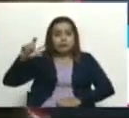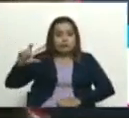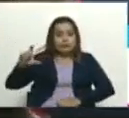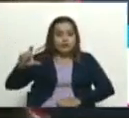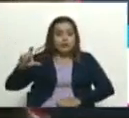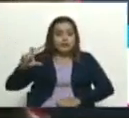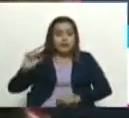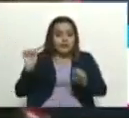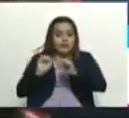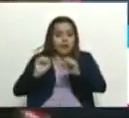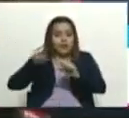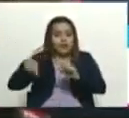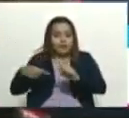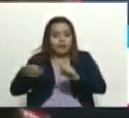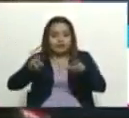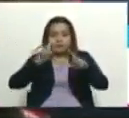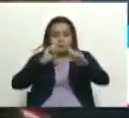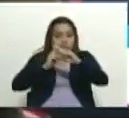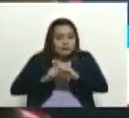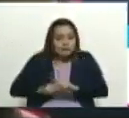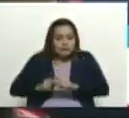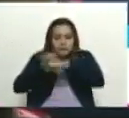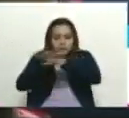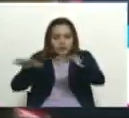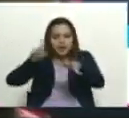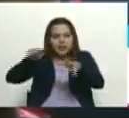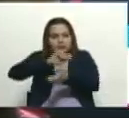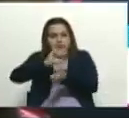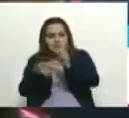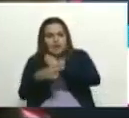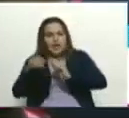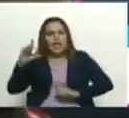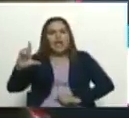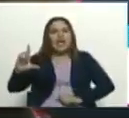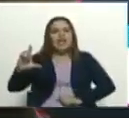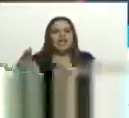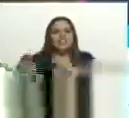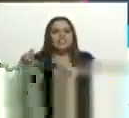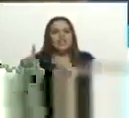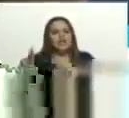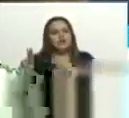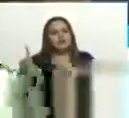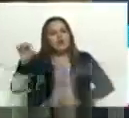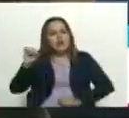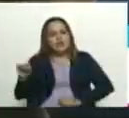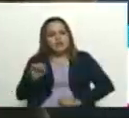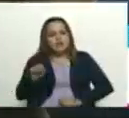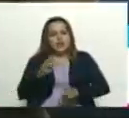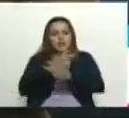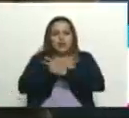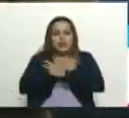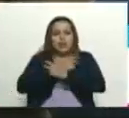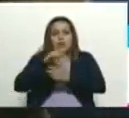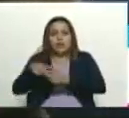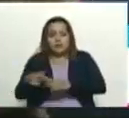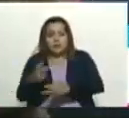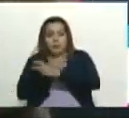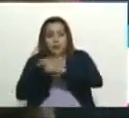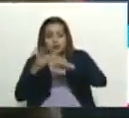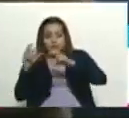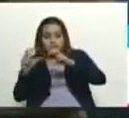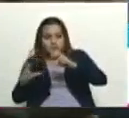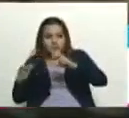multiplicar y después que se multiplican las transformamos en células de hueso. Y una vez que tenemos las células de hueso, nos vamos al